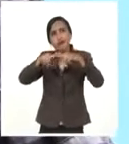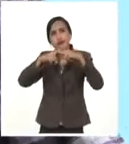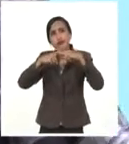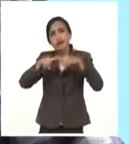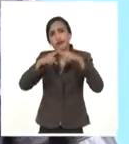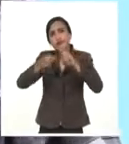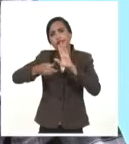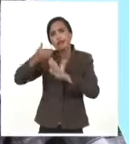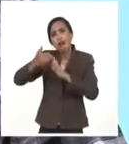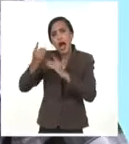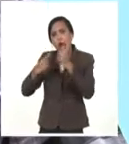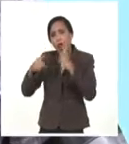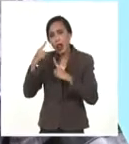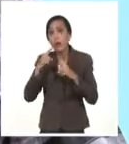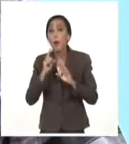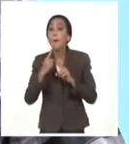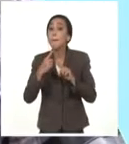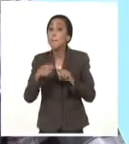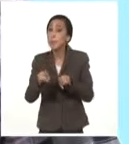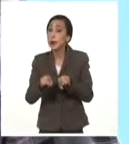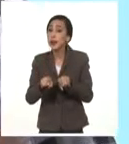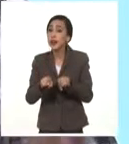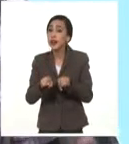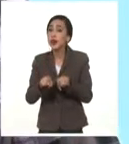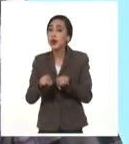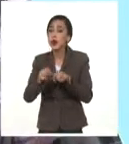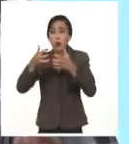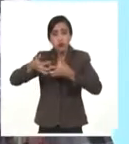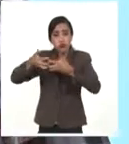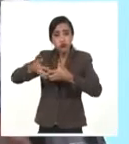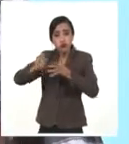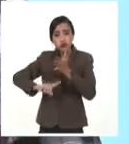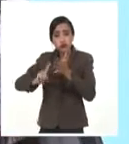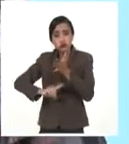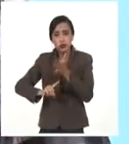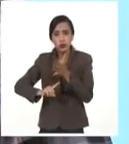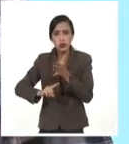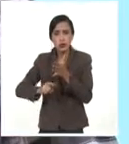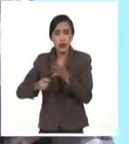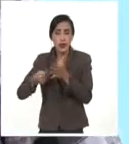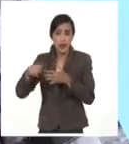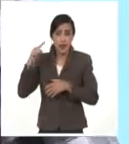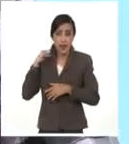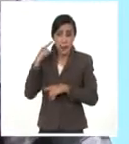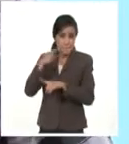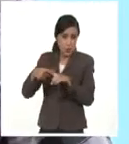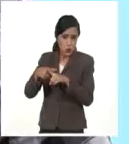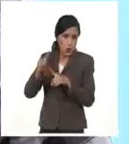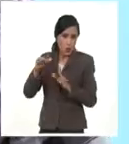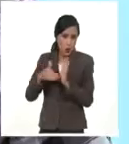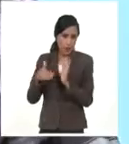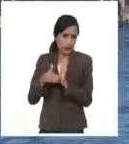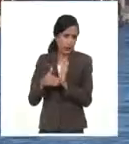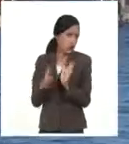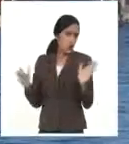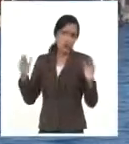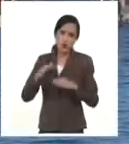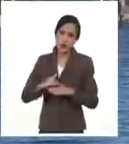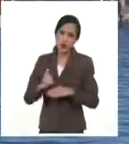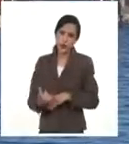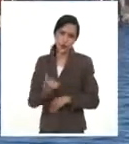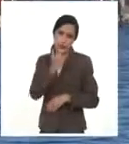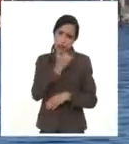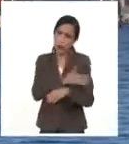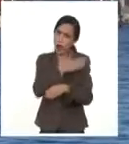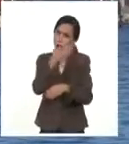de la red. Pero por déficit de capacidad de generación, desde ayer al mediodía, 1 de la tarde, no ocurren afectaciones por déficit de